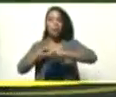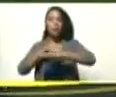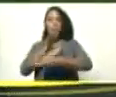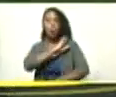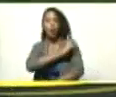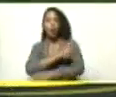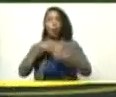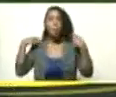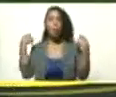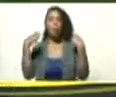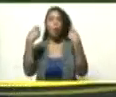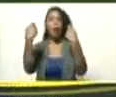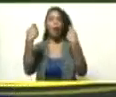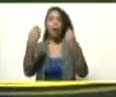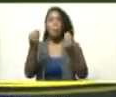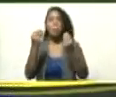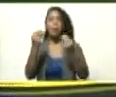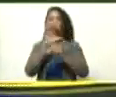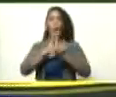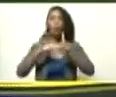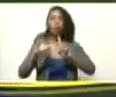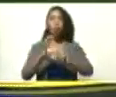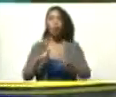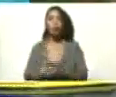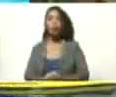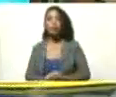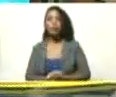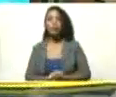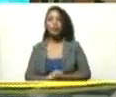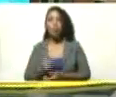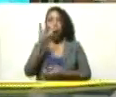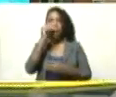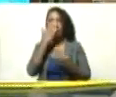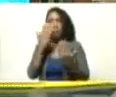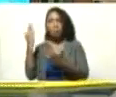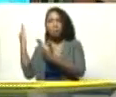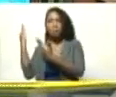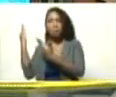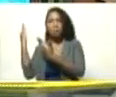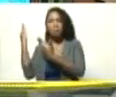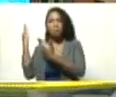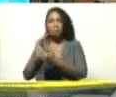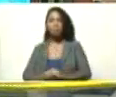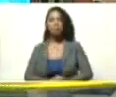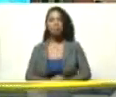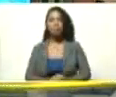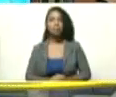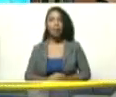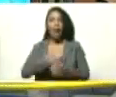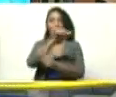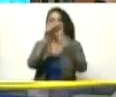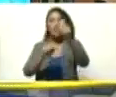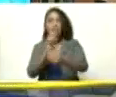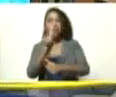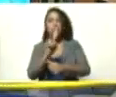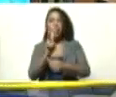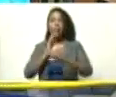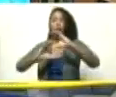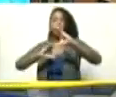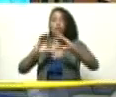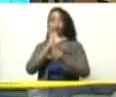Poder Popular para la Cultura, Ernesto Villegas Polhac, al vicepresidente de Comunicación